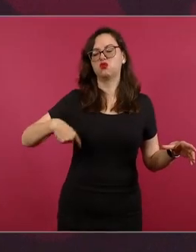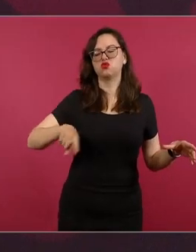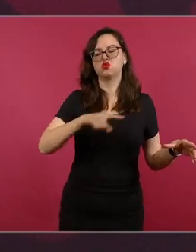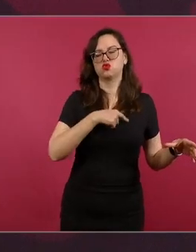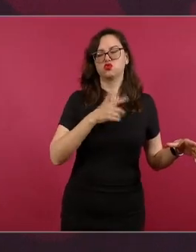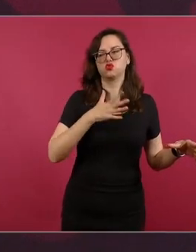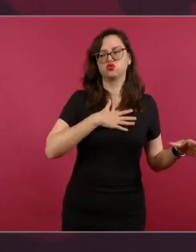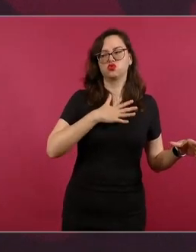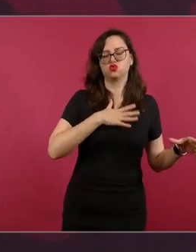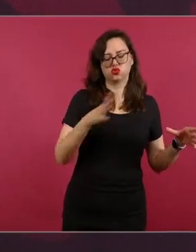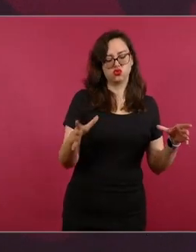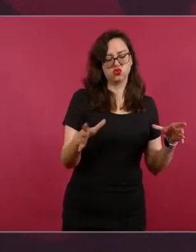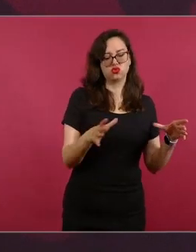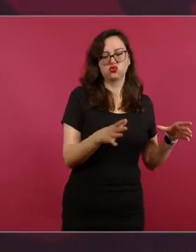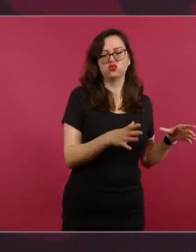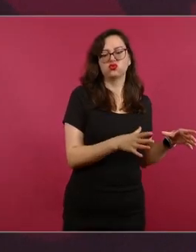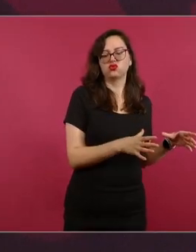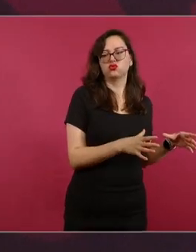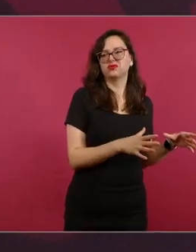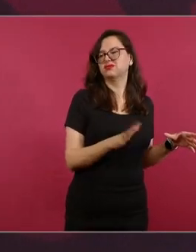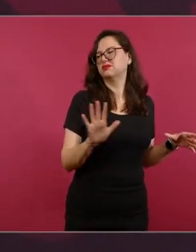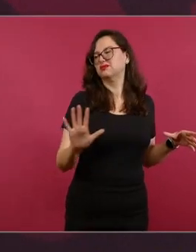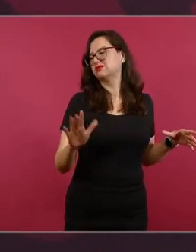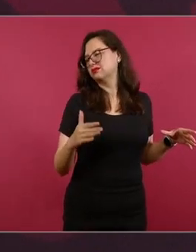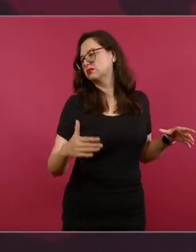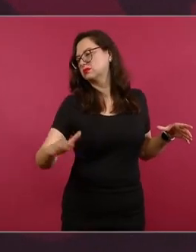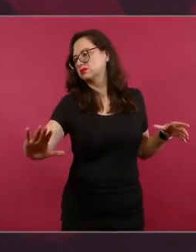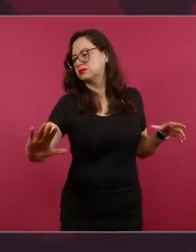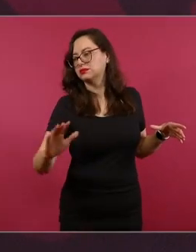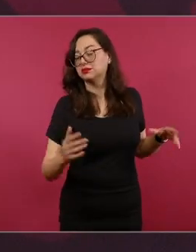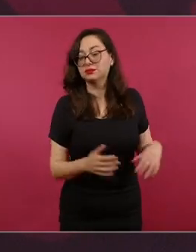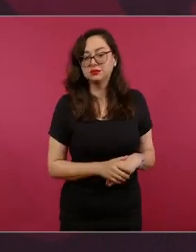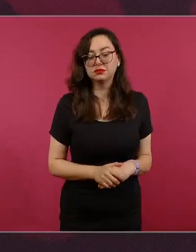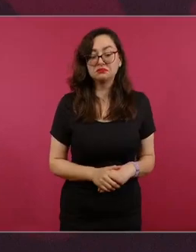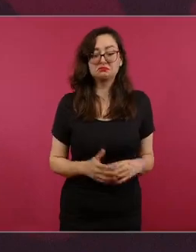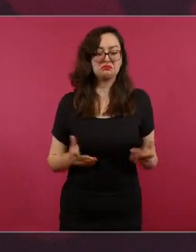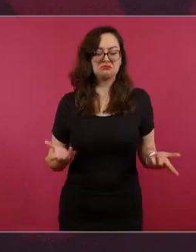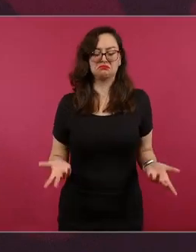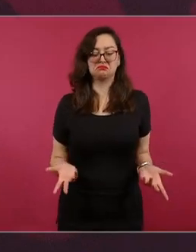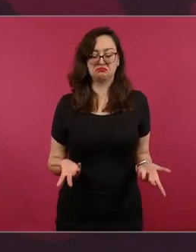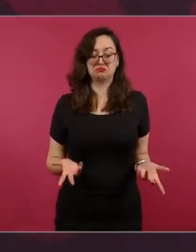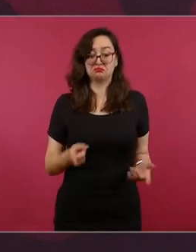Entonces, que no se preocupe el periodista. Además,